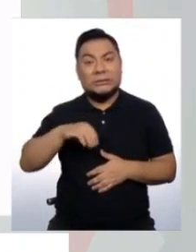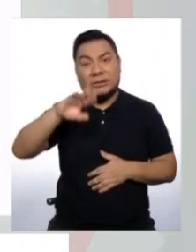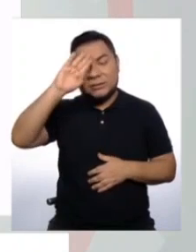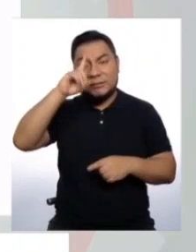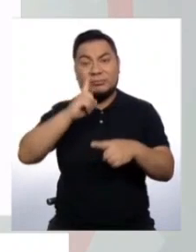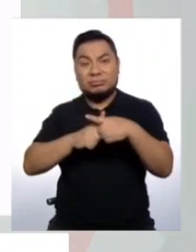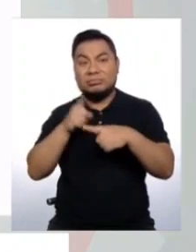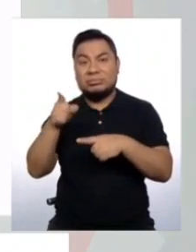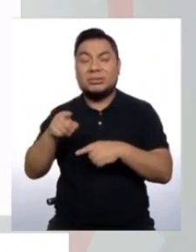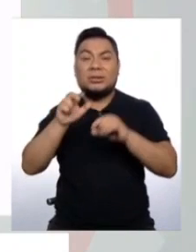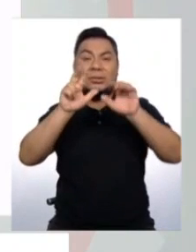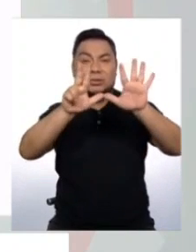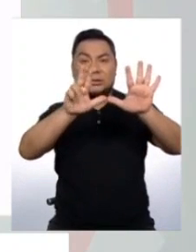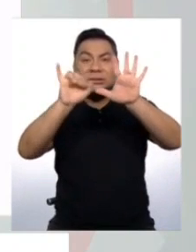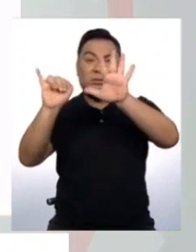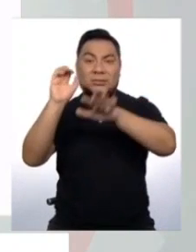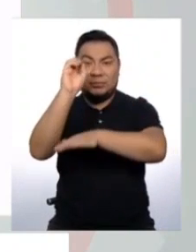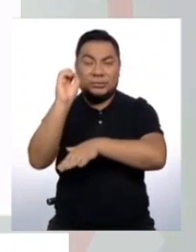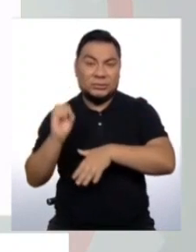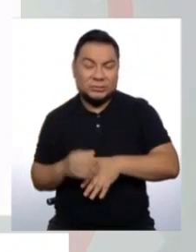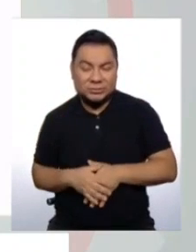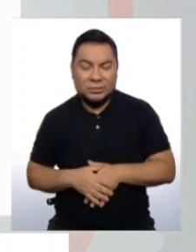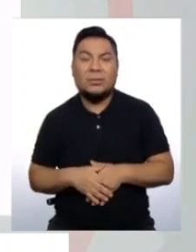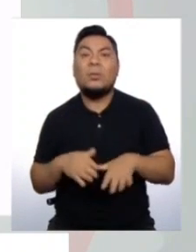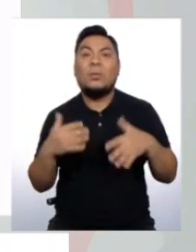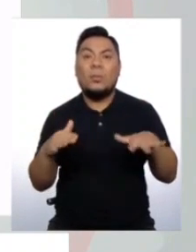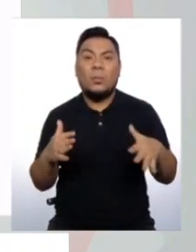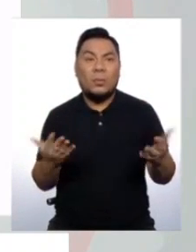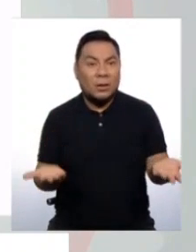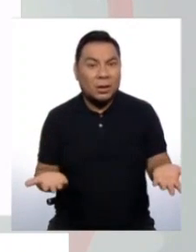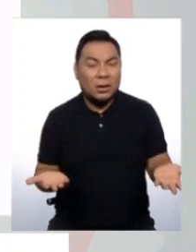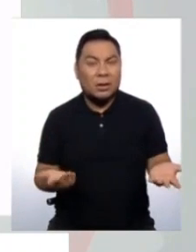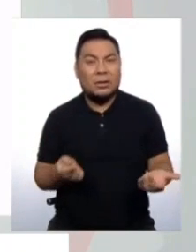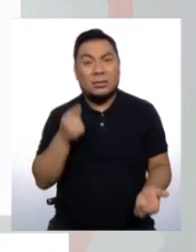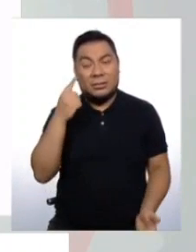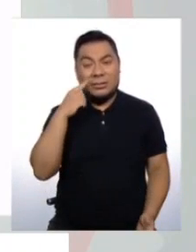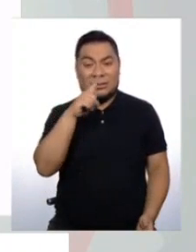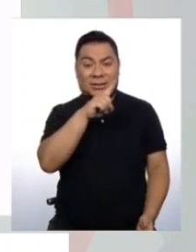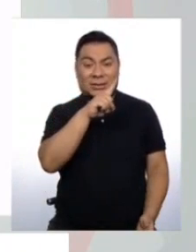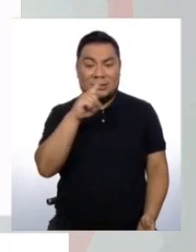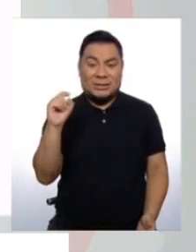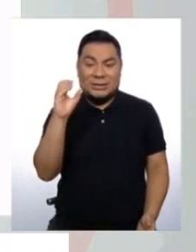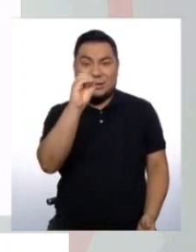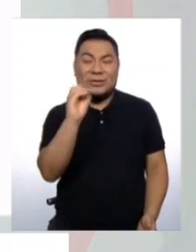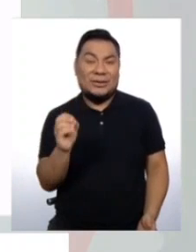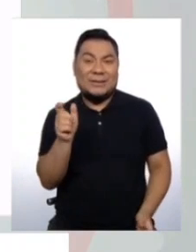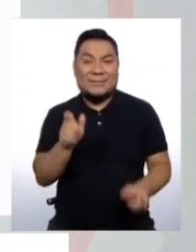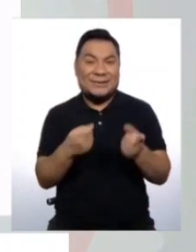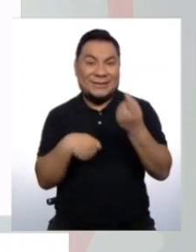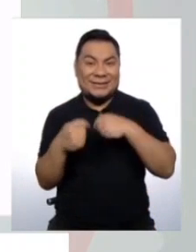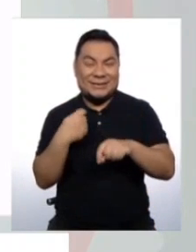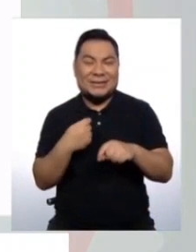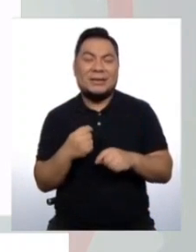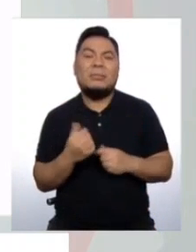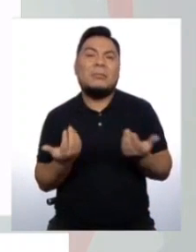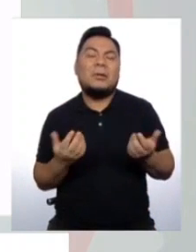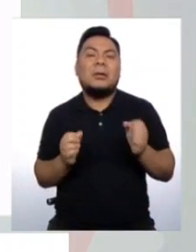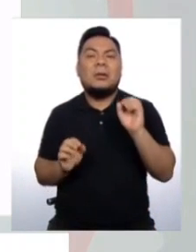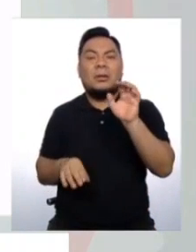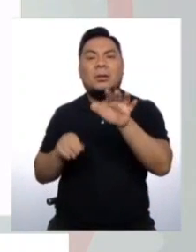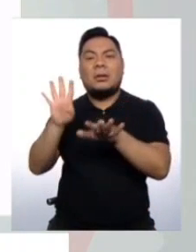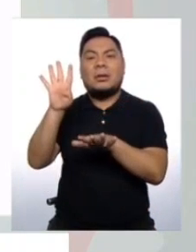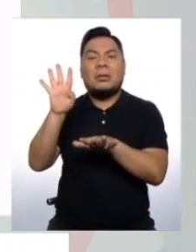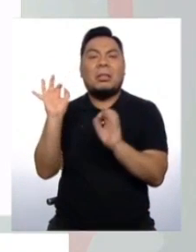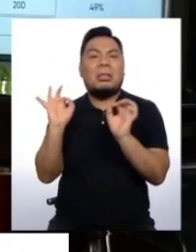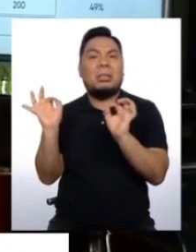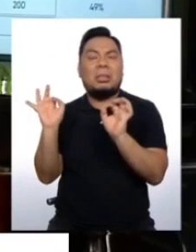del 86%. O sea, imagínense, de 100 comerciantes del mercado de frutas, solamente 14 estaban